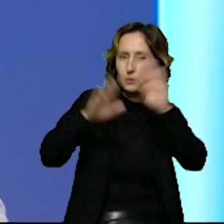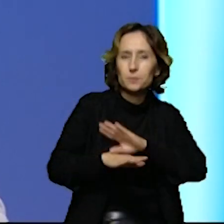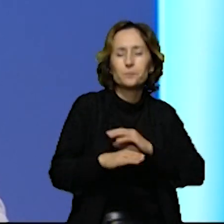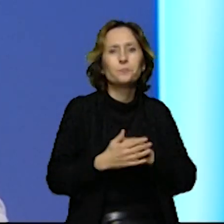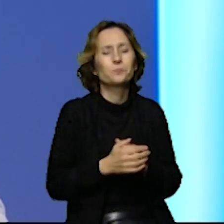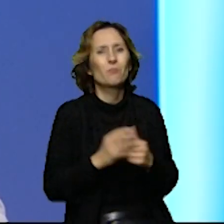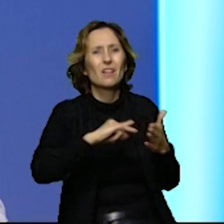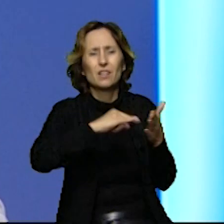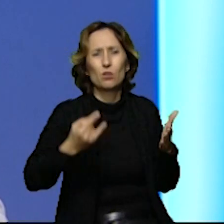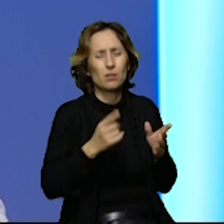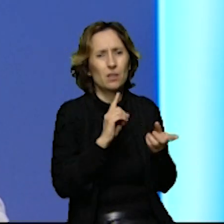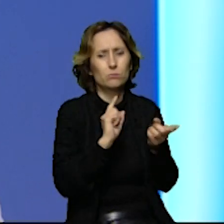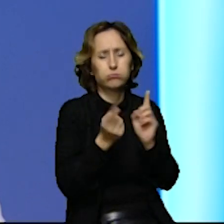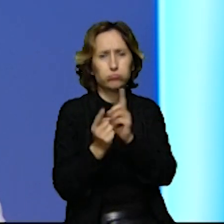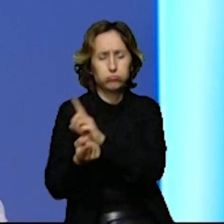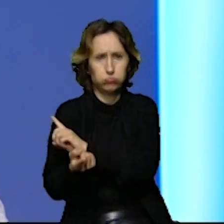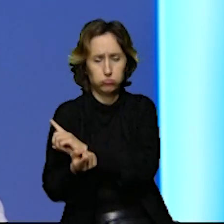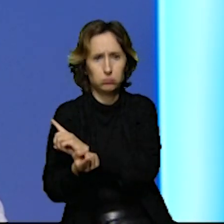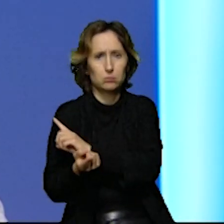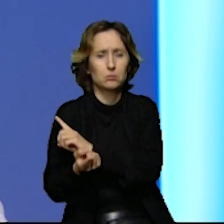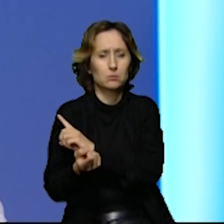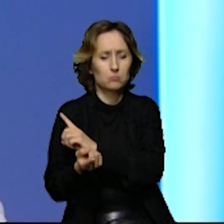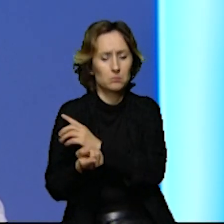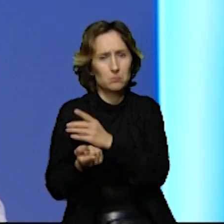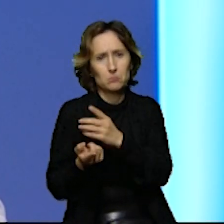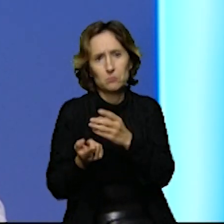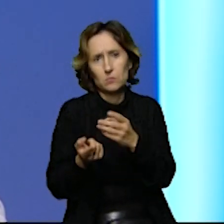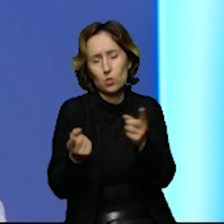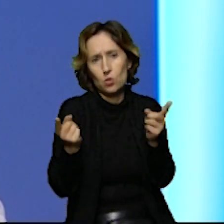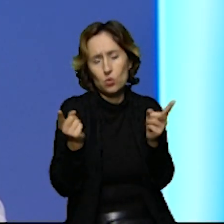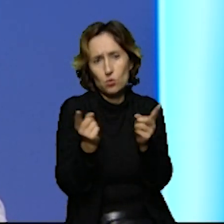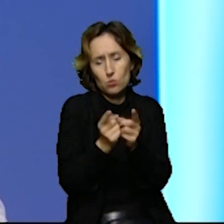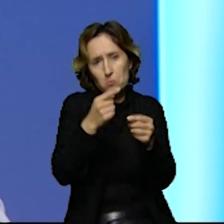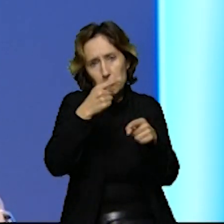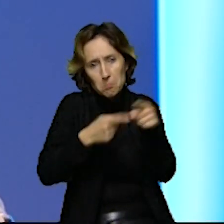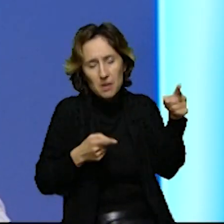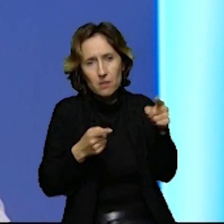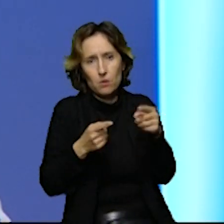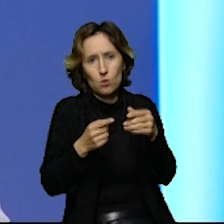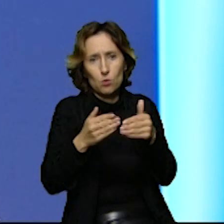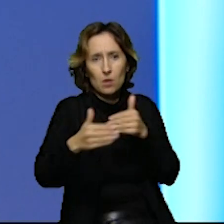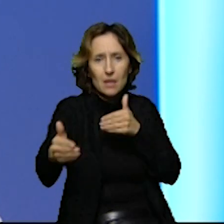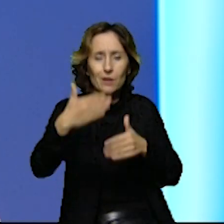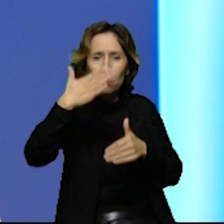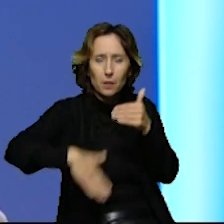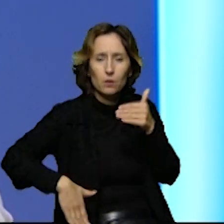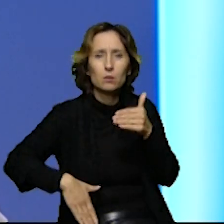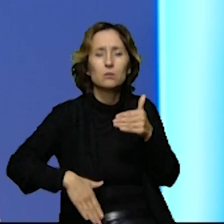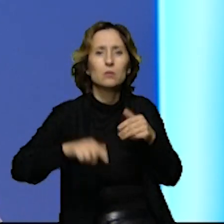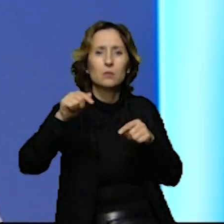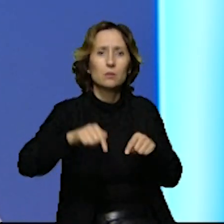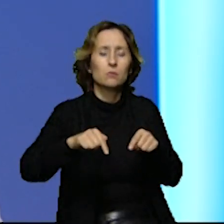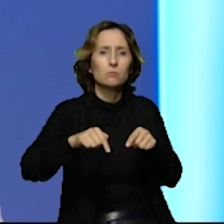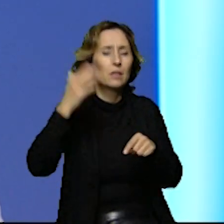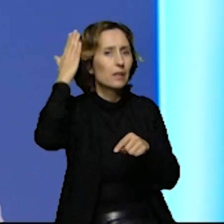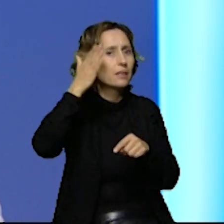cambio tecnológico en el medio y en el largo plazo, ¿tenemos sector industrial puntero en Navarra